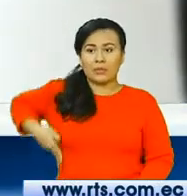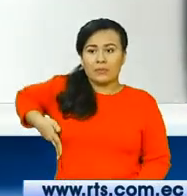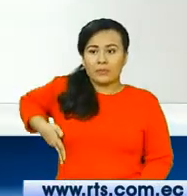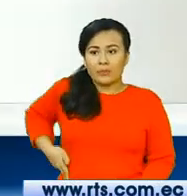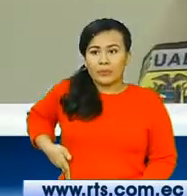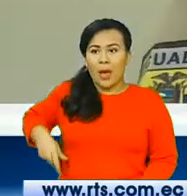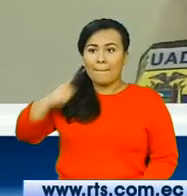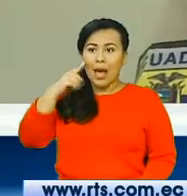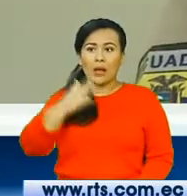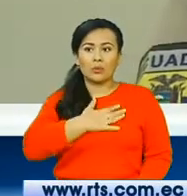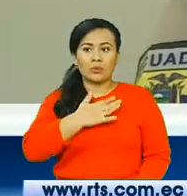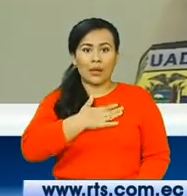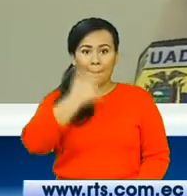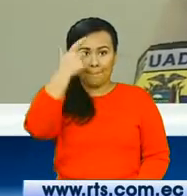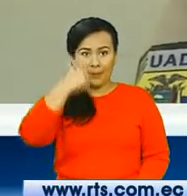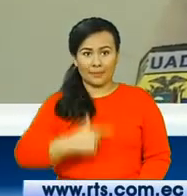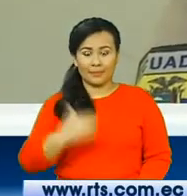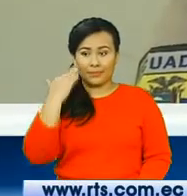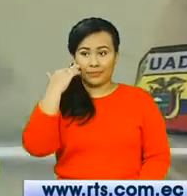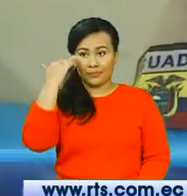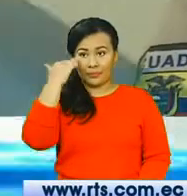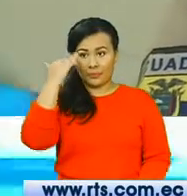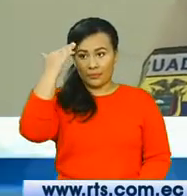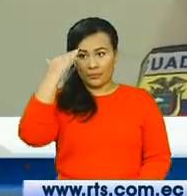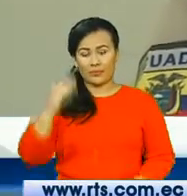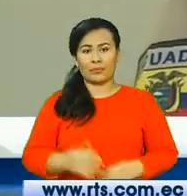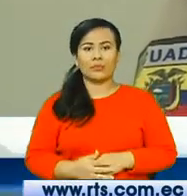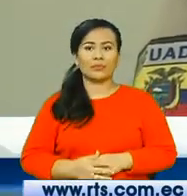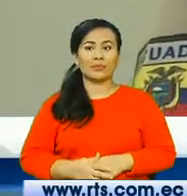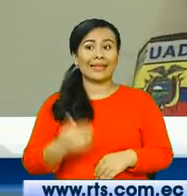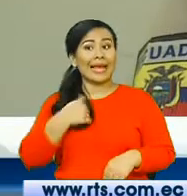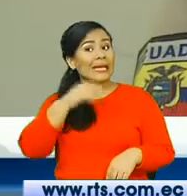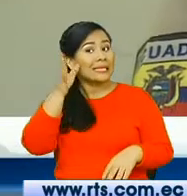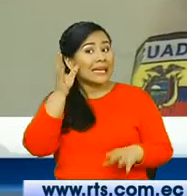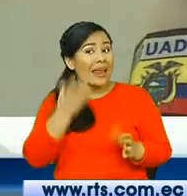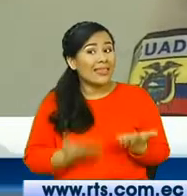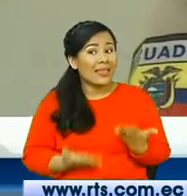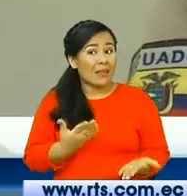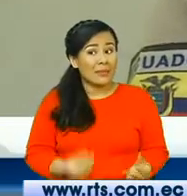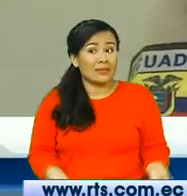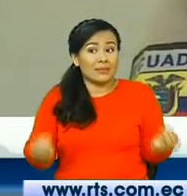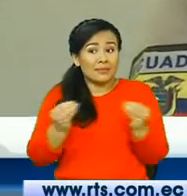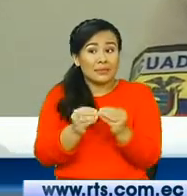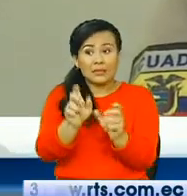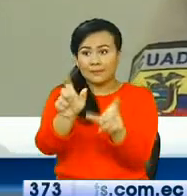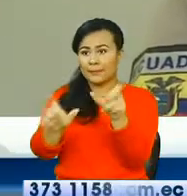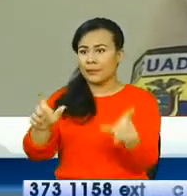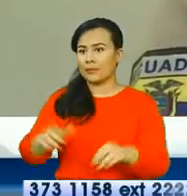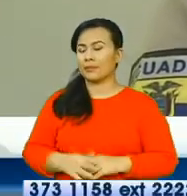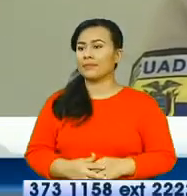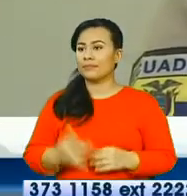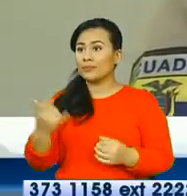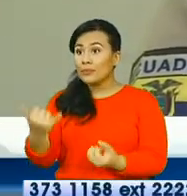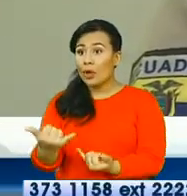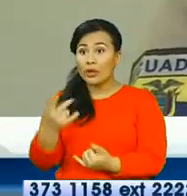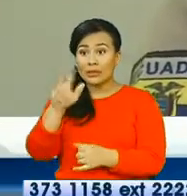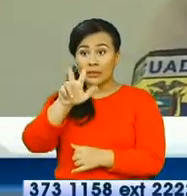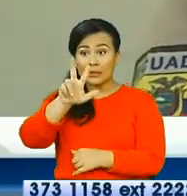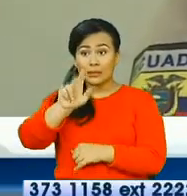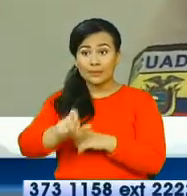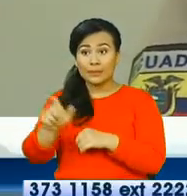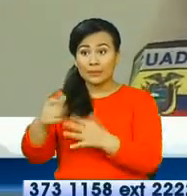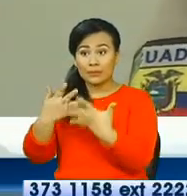adultos mayores. Se presume que son más. Justamente la policía judicial, a través de los hoy 3 detenidos, se